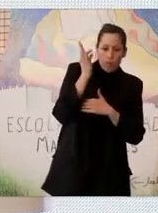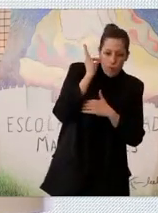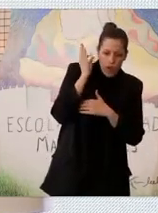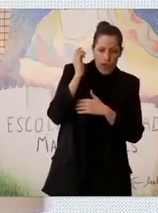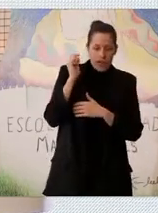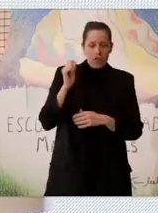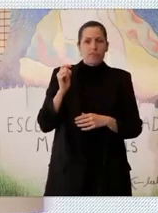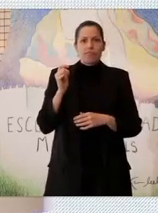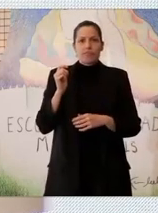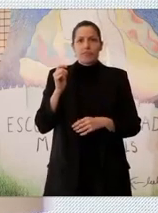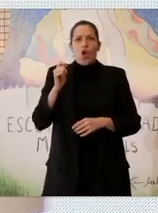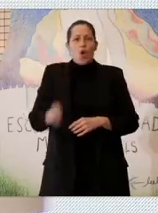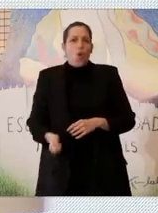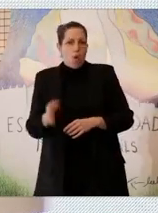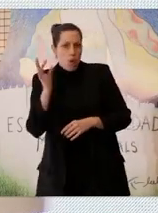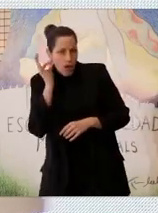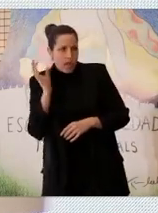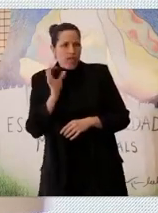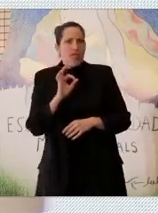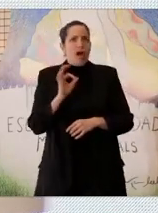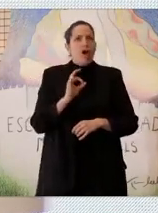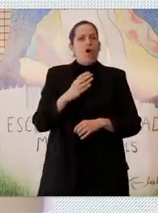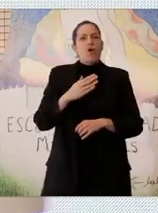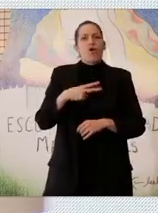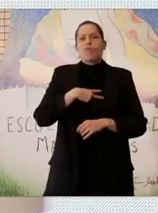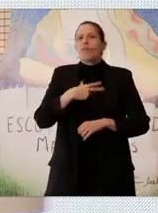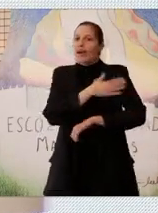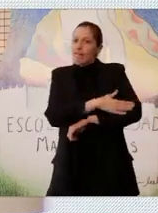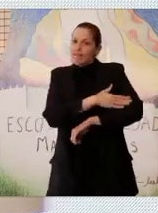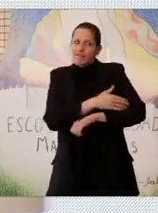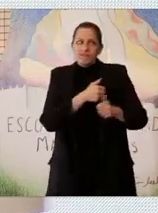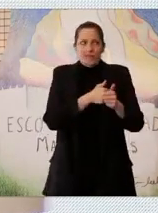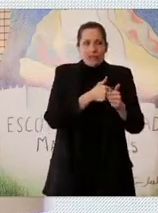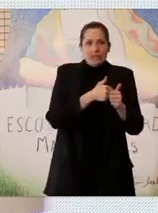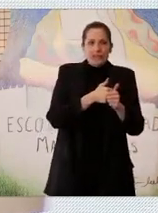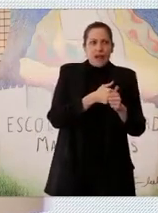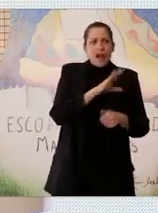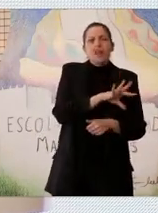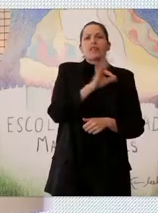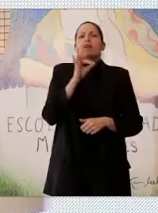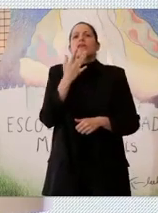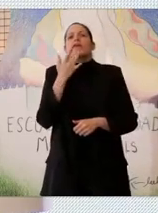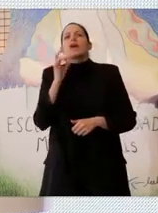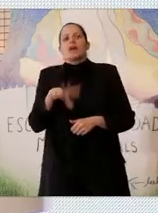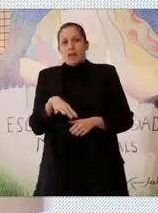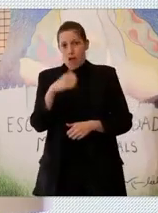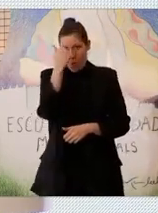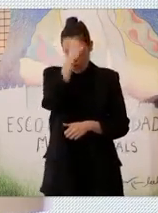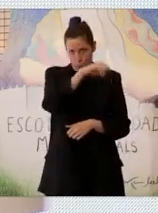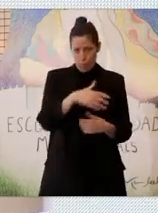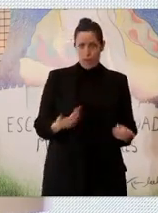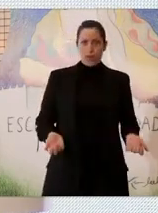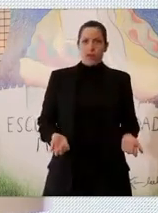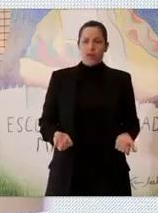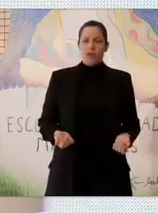dirección, nos contabas antes que son hombres. A lo mejor ese criterio luego no lo tiene muy en cuenta. Tienen que ser criterios objetivados y